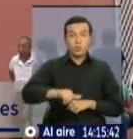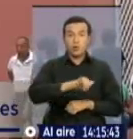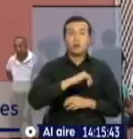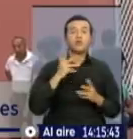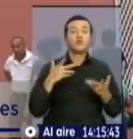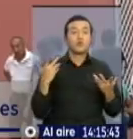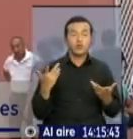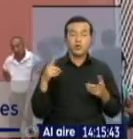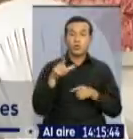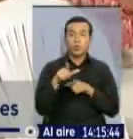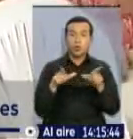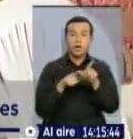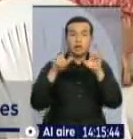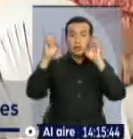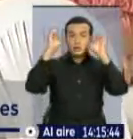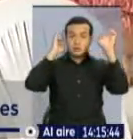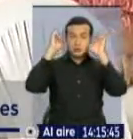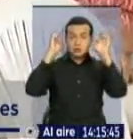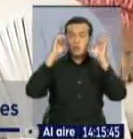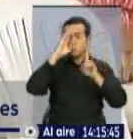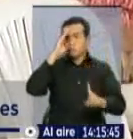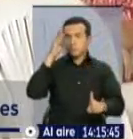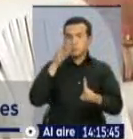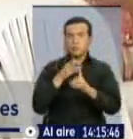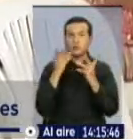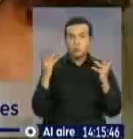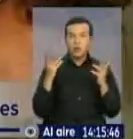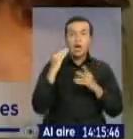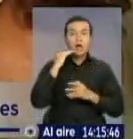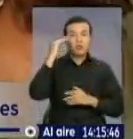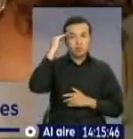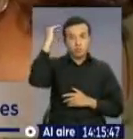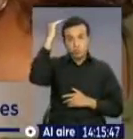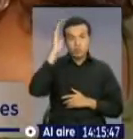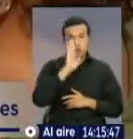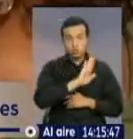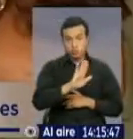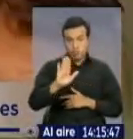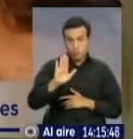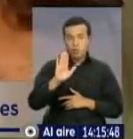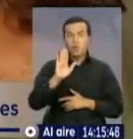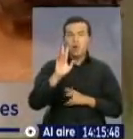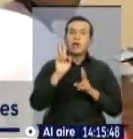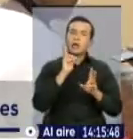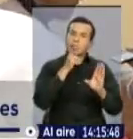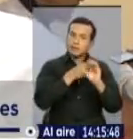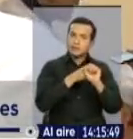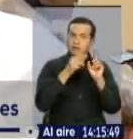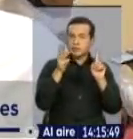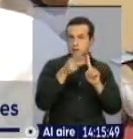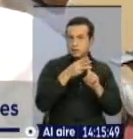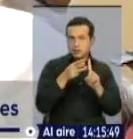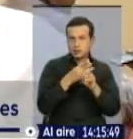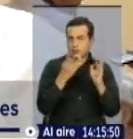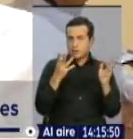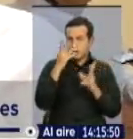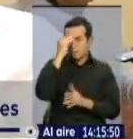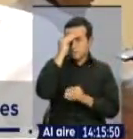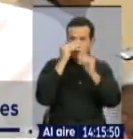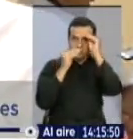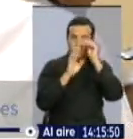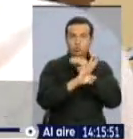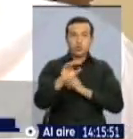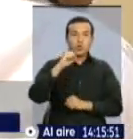ubicados en puntos estratégicos. El objetivo es que los adultos mayores accedan al mundo digital. Porque queremos reivindicar sus